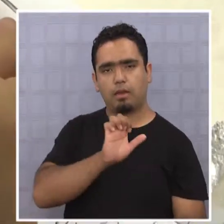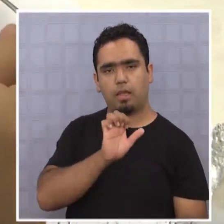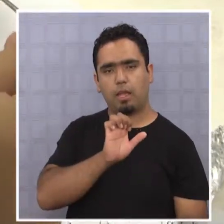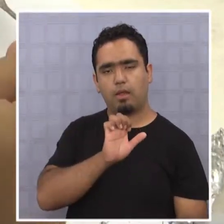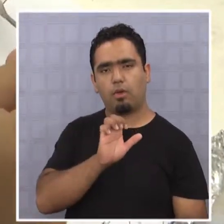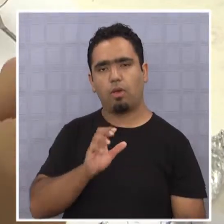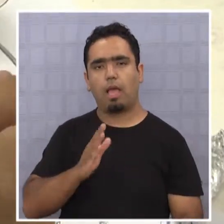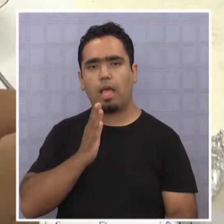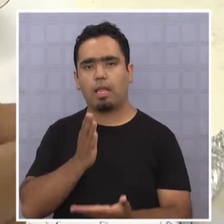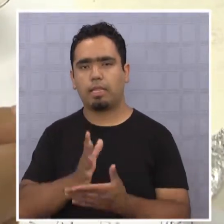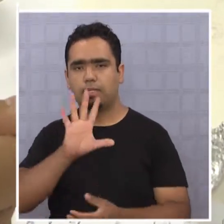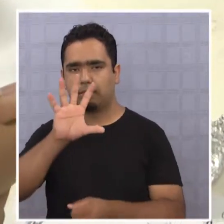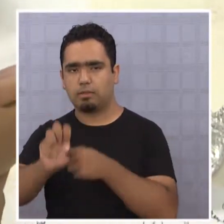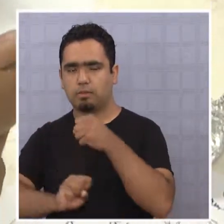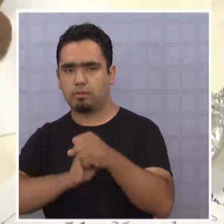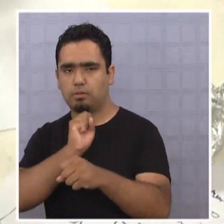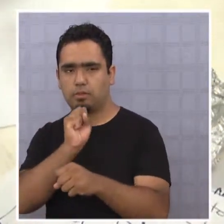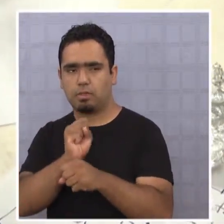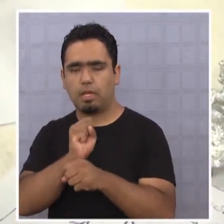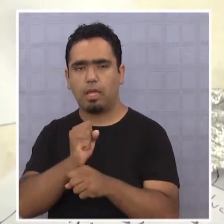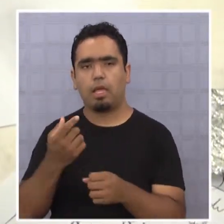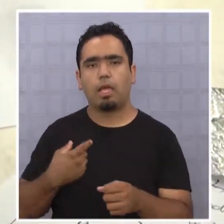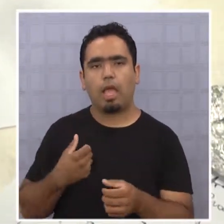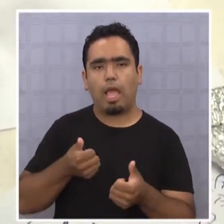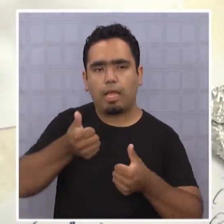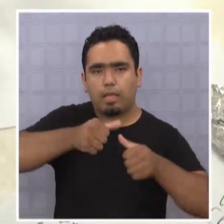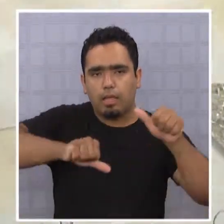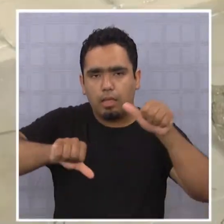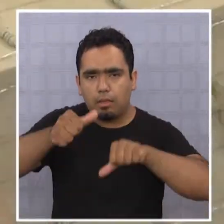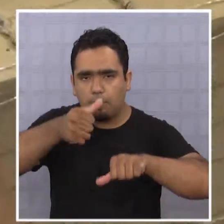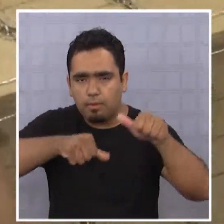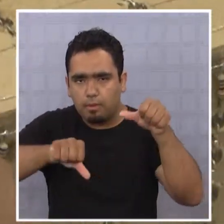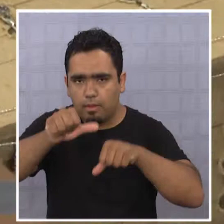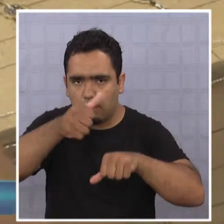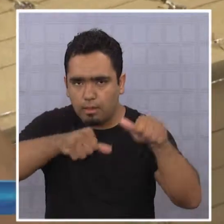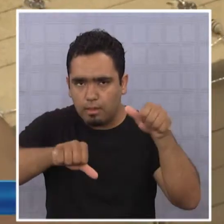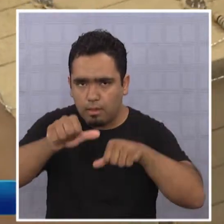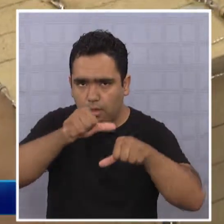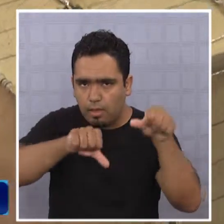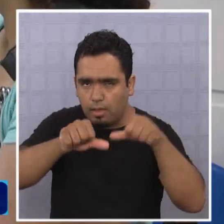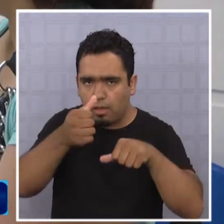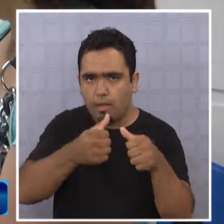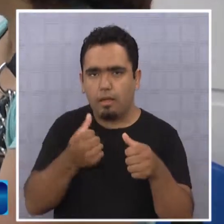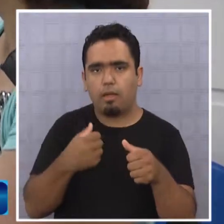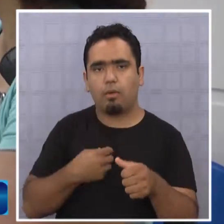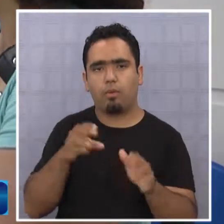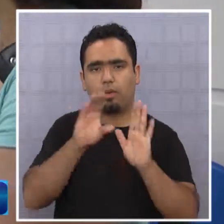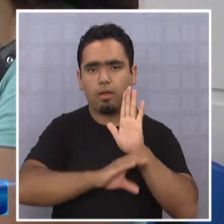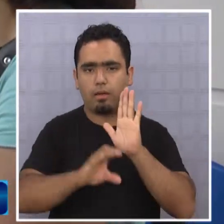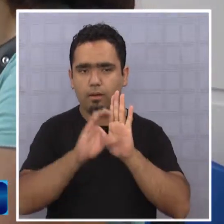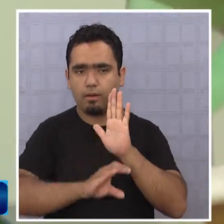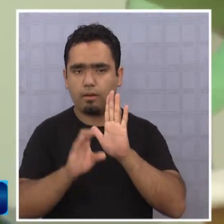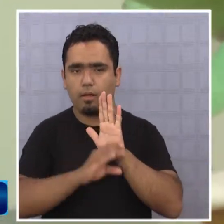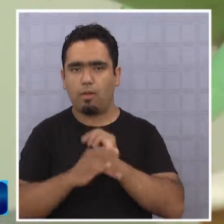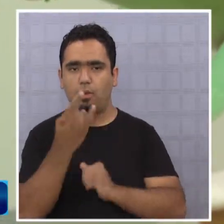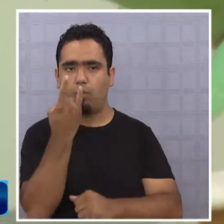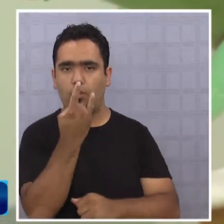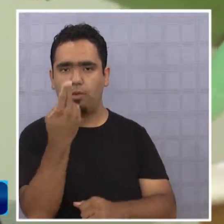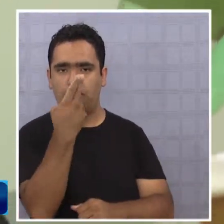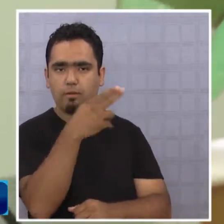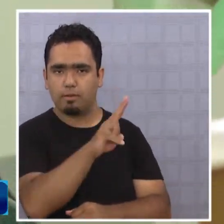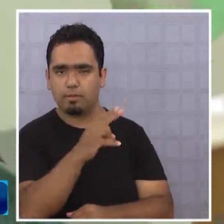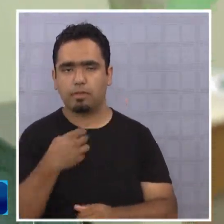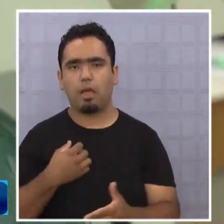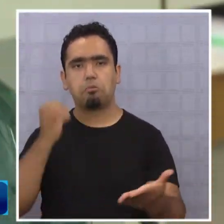Desde este enero y por 5 años, la carrera de Química y Farmacéutica de la Universidad Arturo Prat estará acreditada, lo que deja a